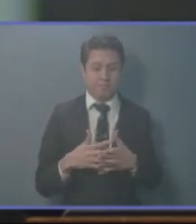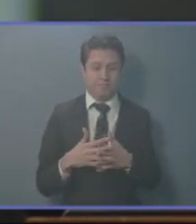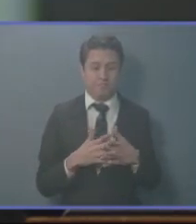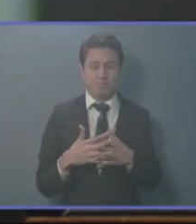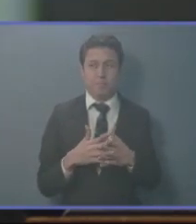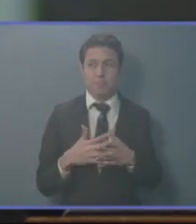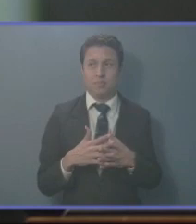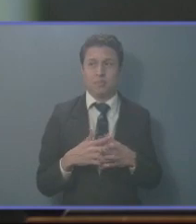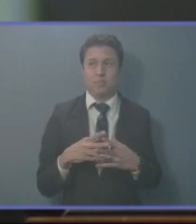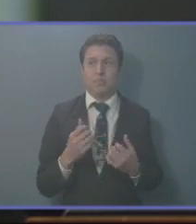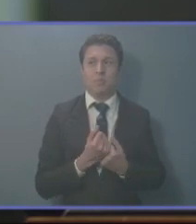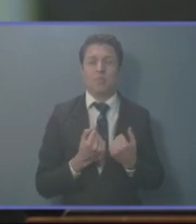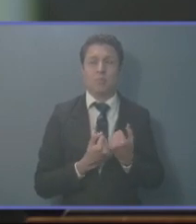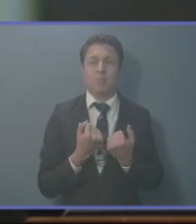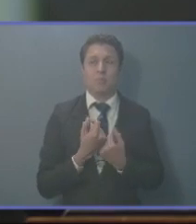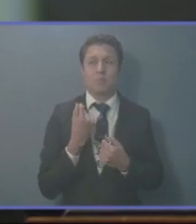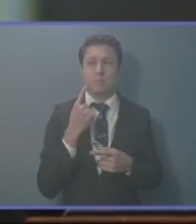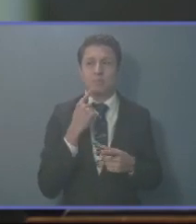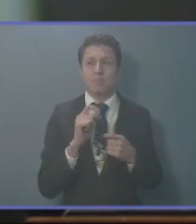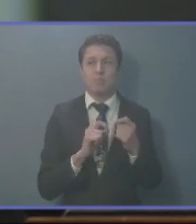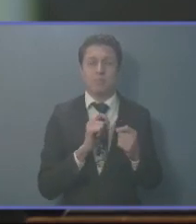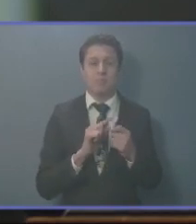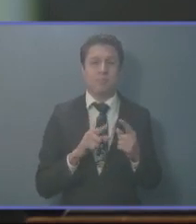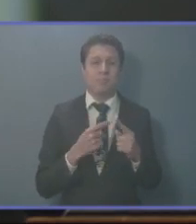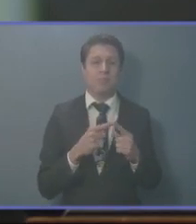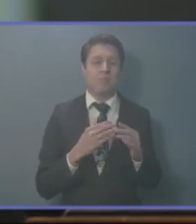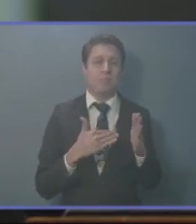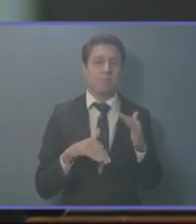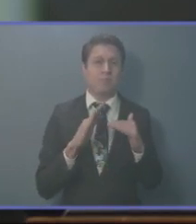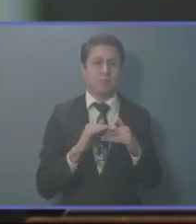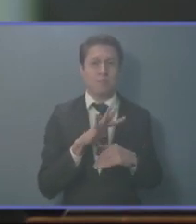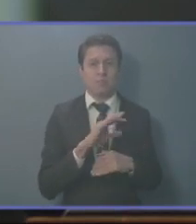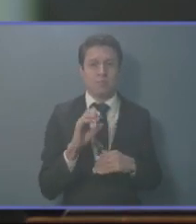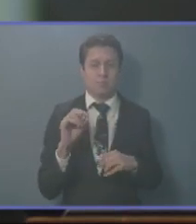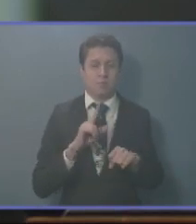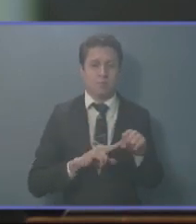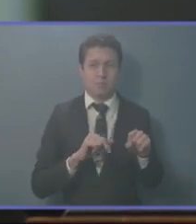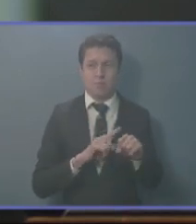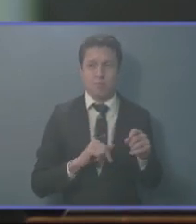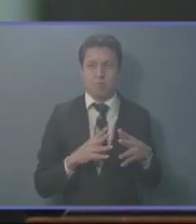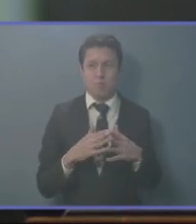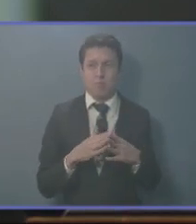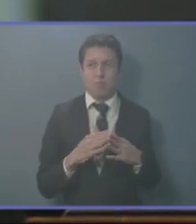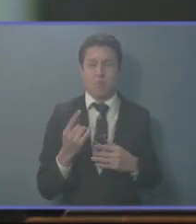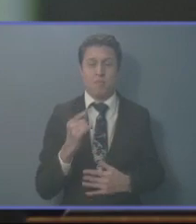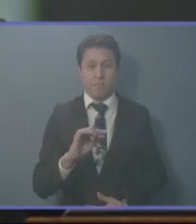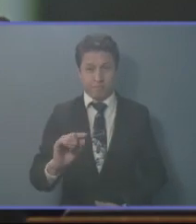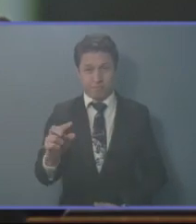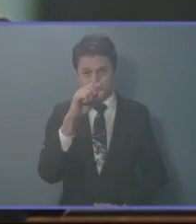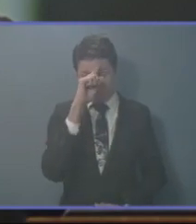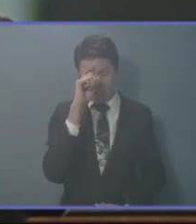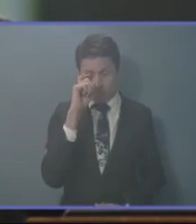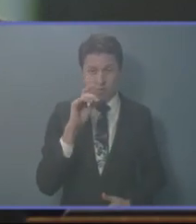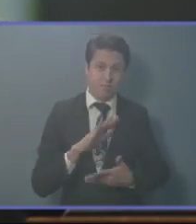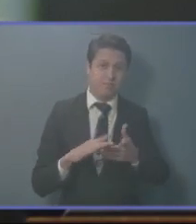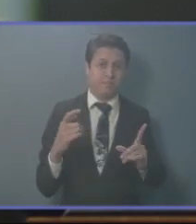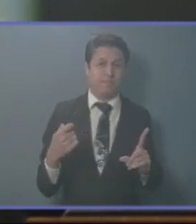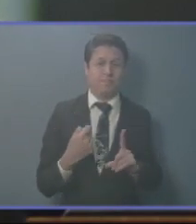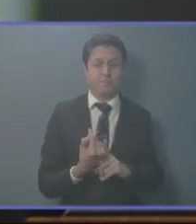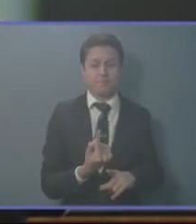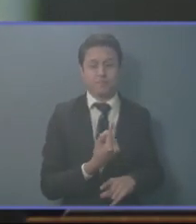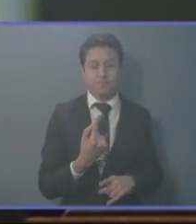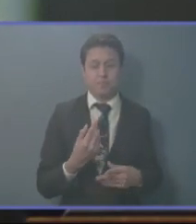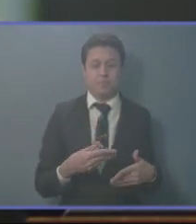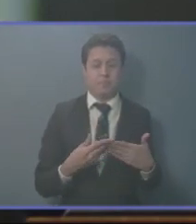América. El beneficio citado será de hasta un máximo de $500 de los Estados Unidos de América por empleado. El subsidio para empleados